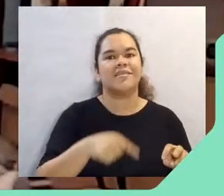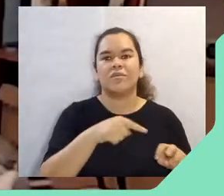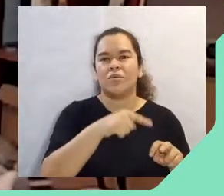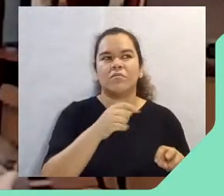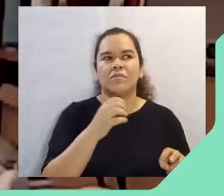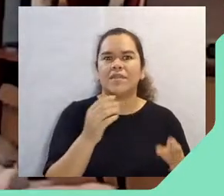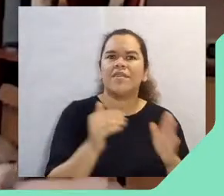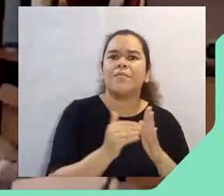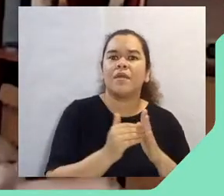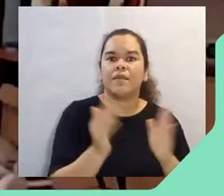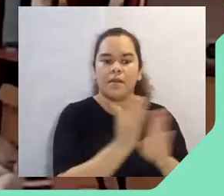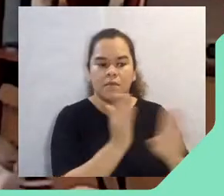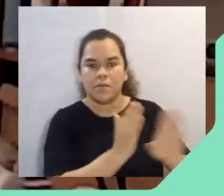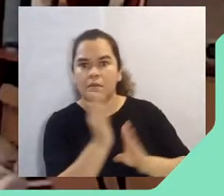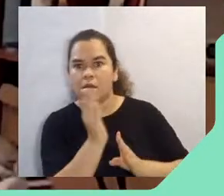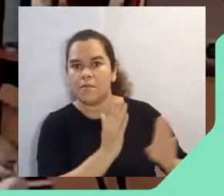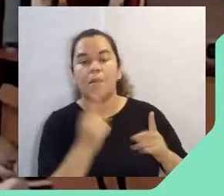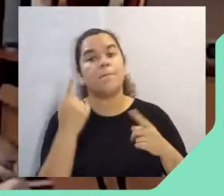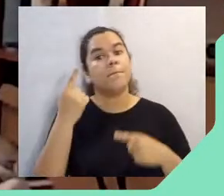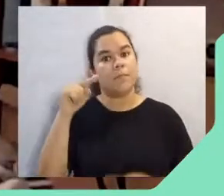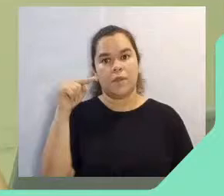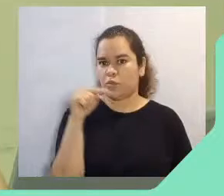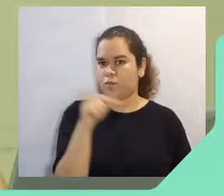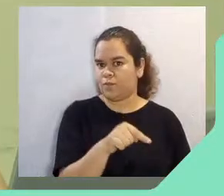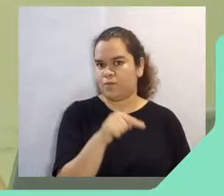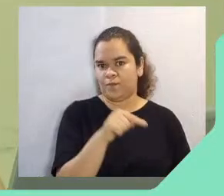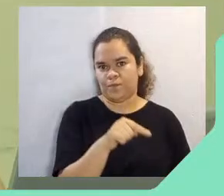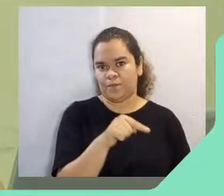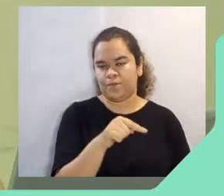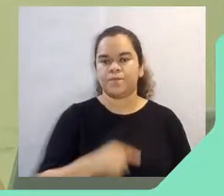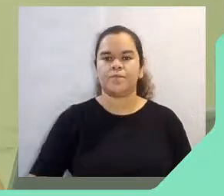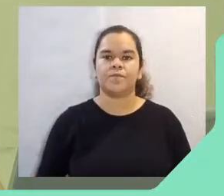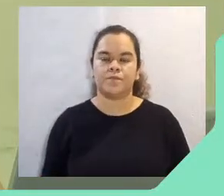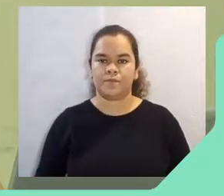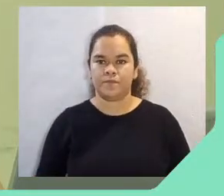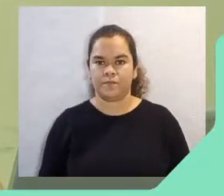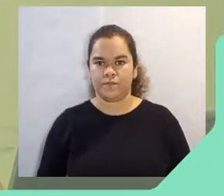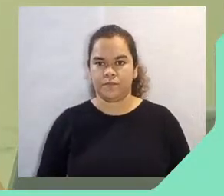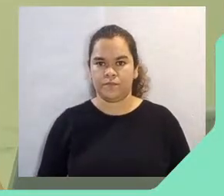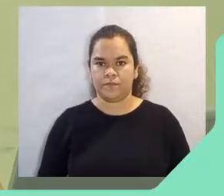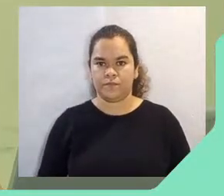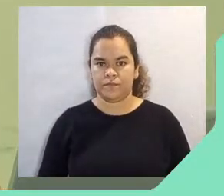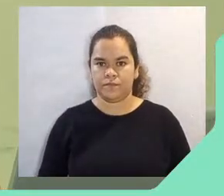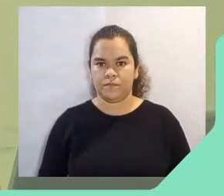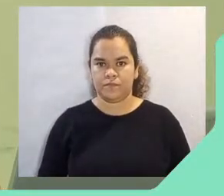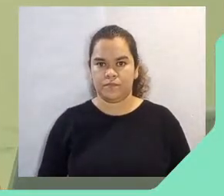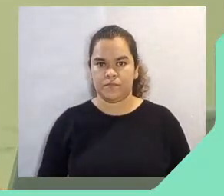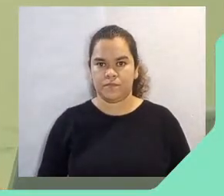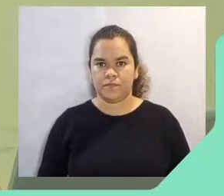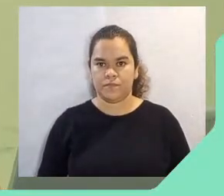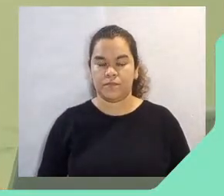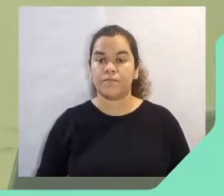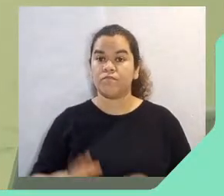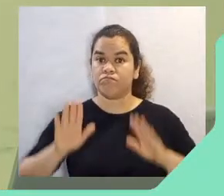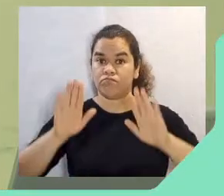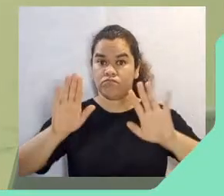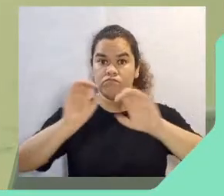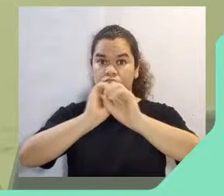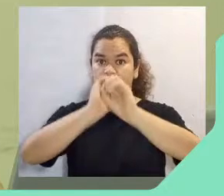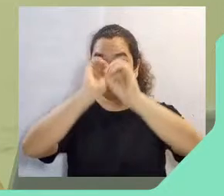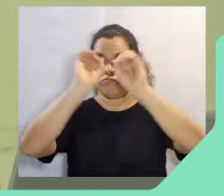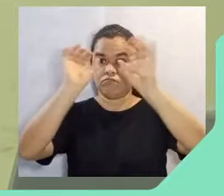campus universitario. Muchas gracias. Vamos a hacer una aclaración para todos y todas